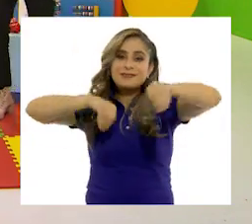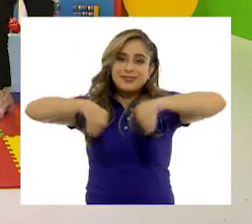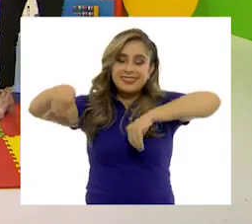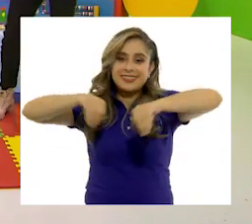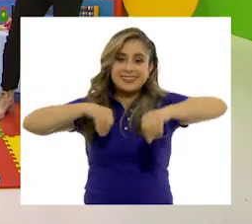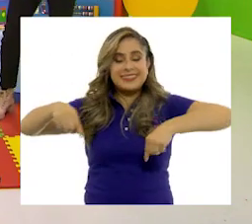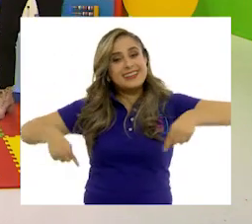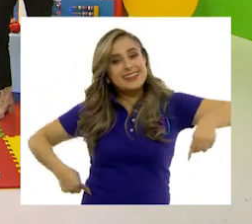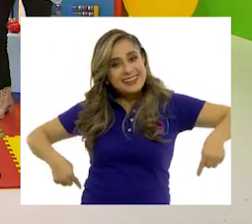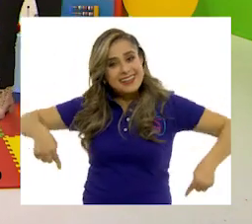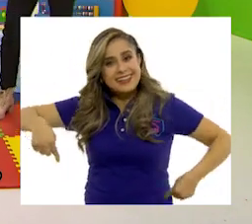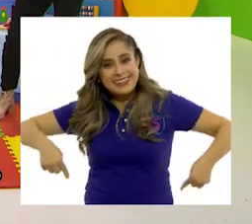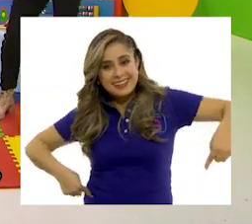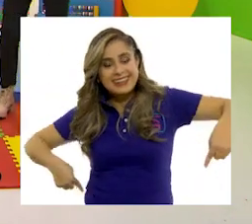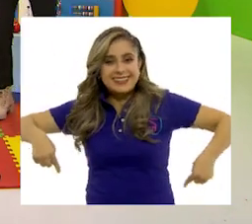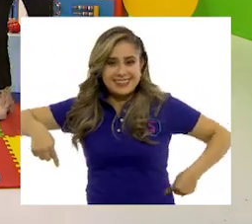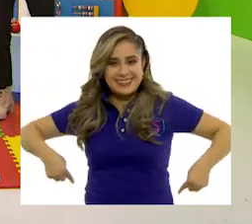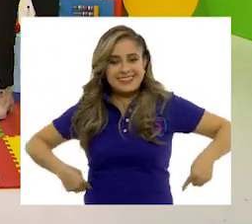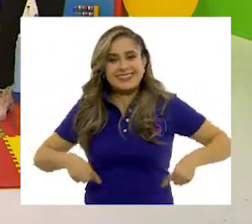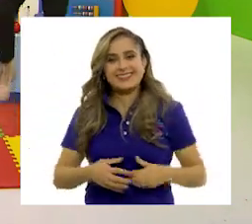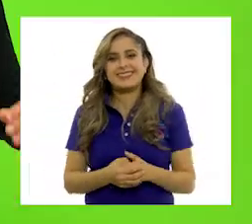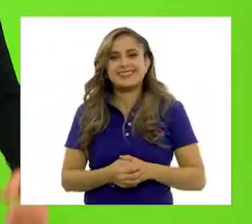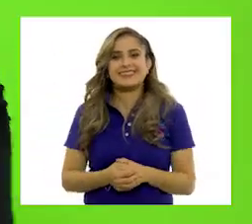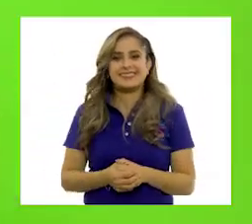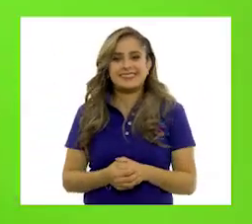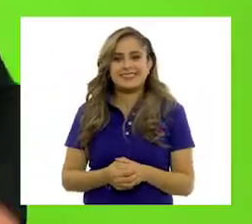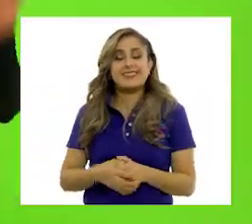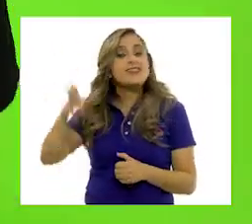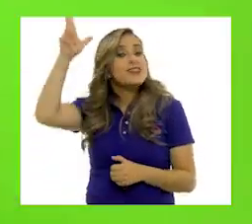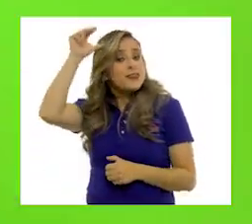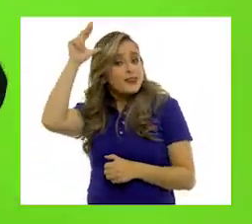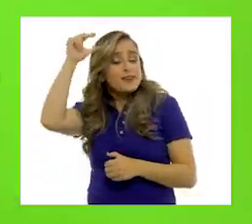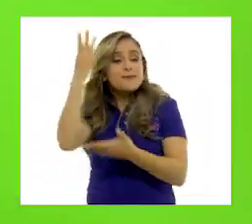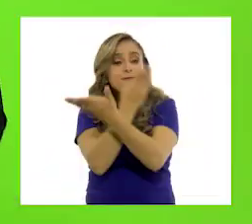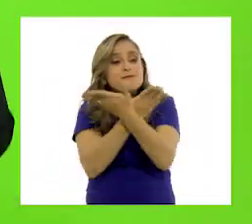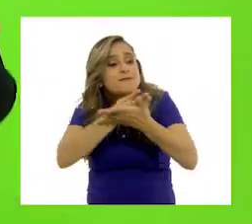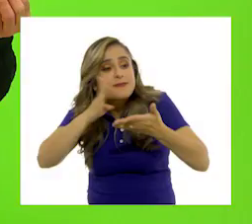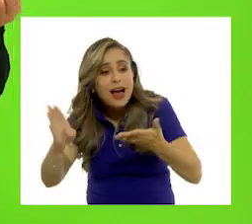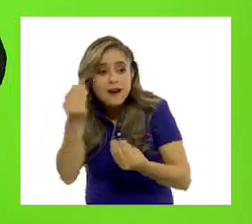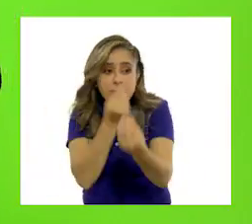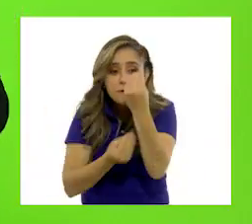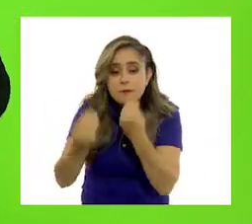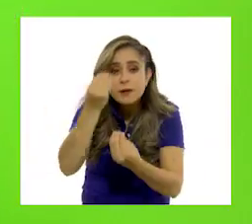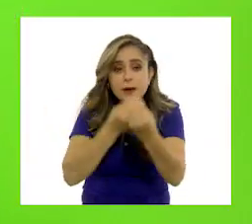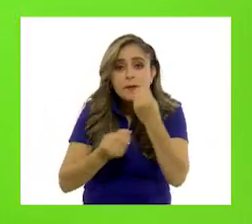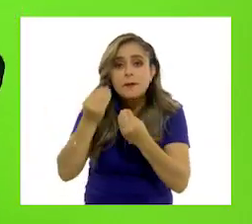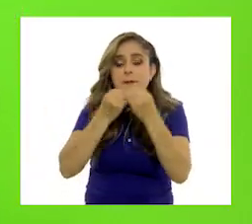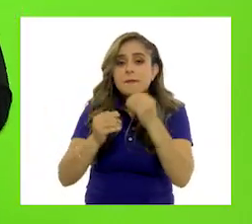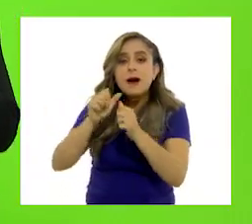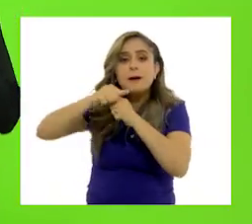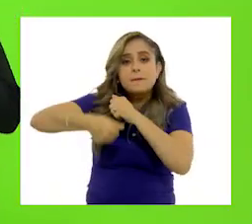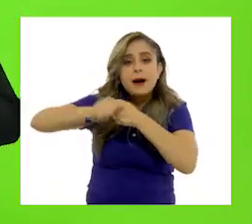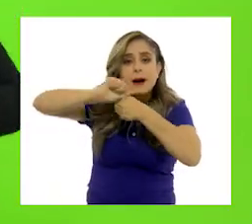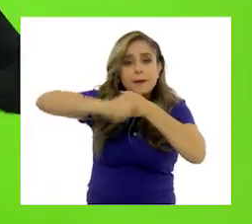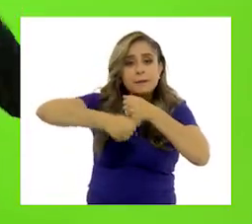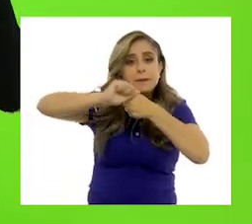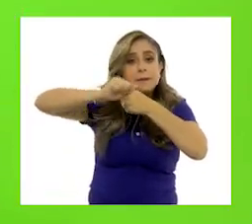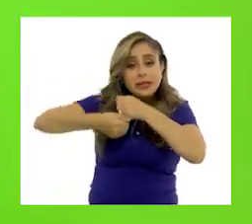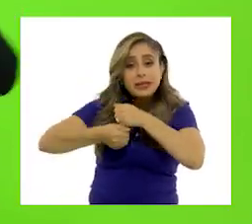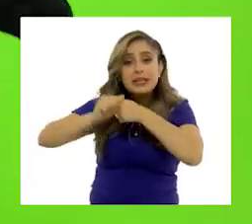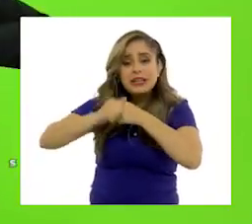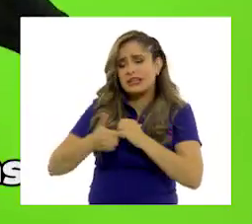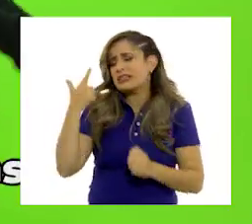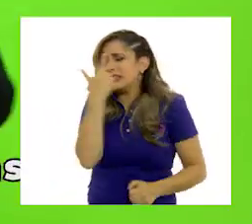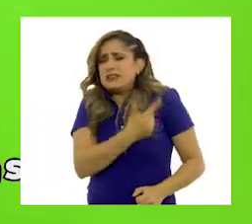así, así, la cintura mueve así. Conejito blanco come papitas y le